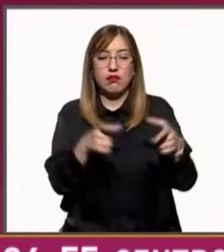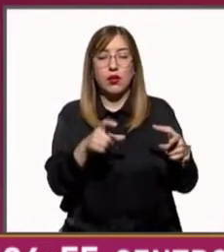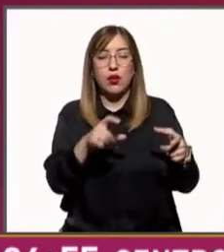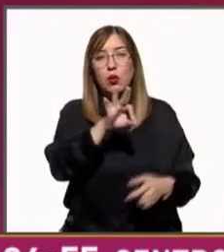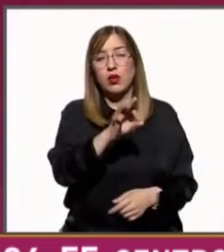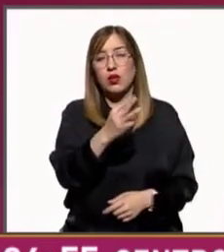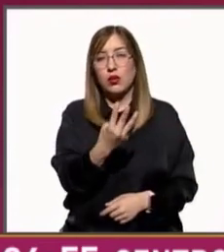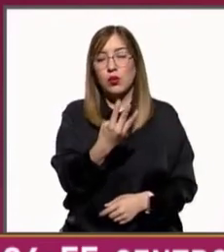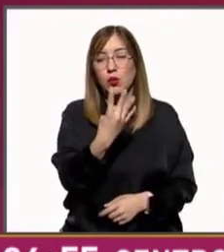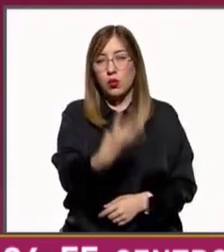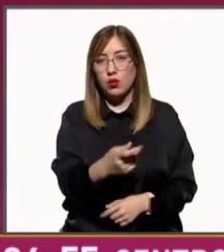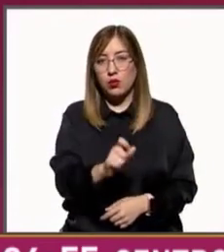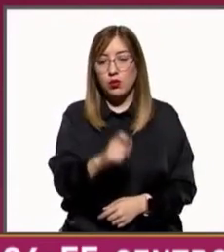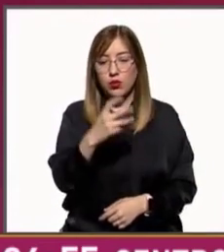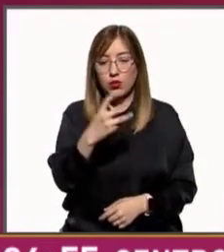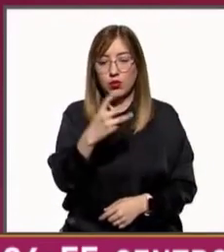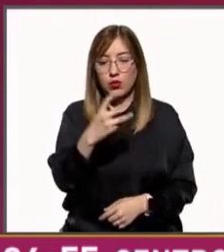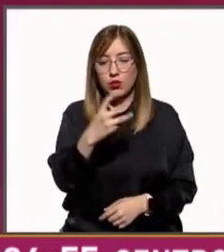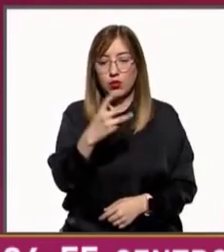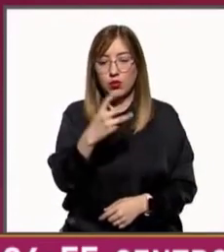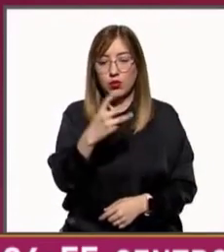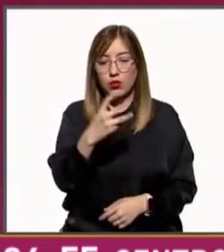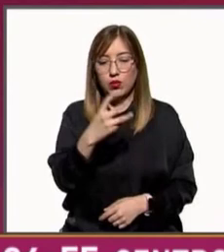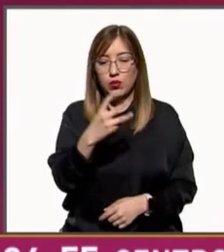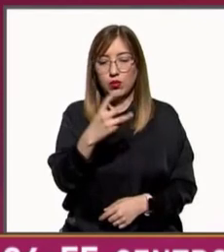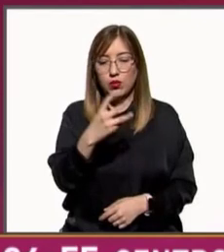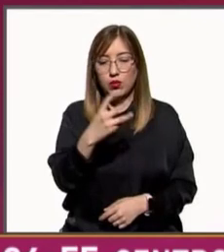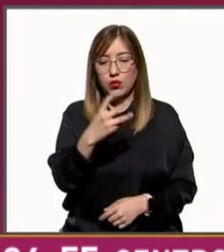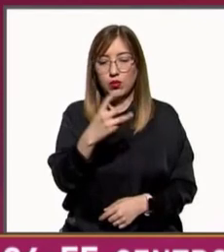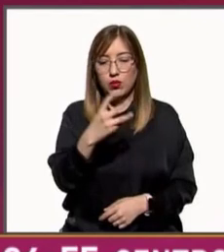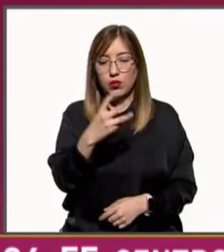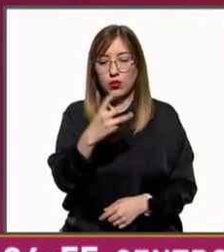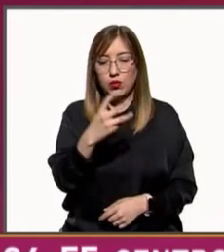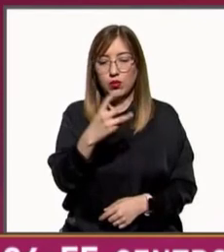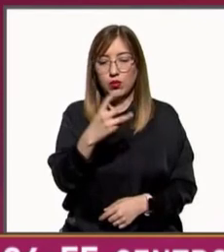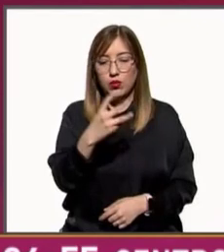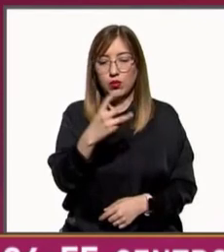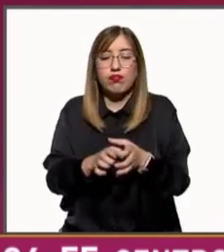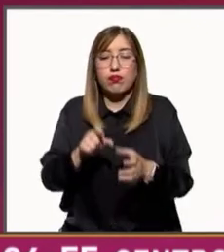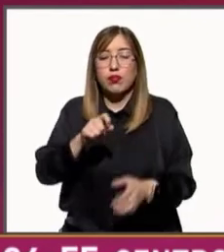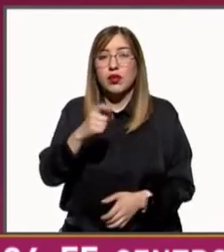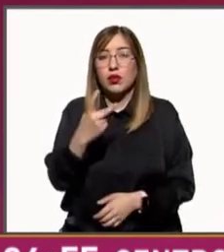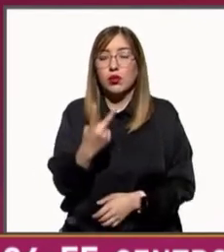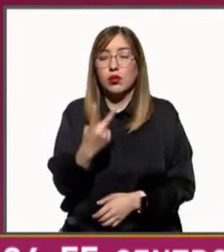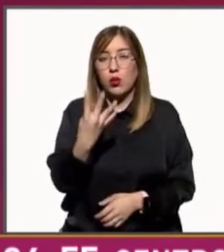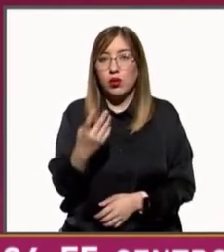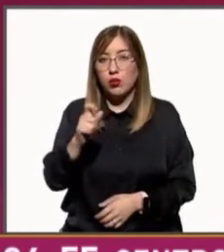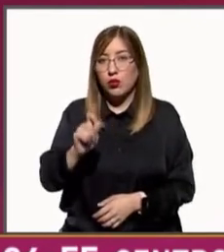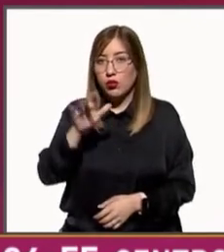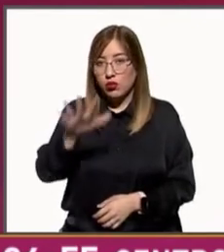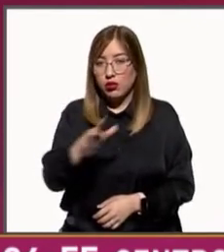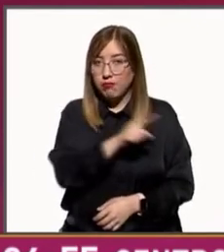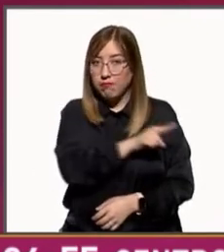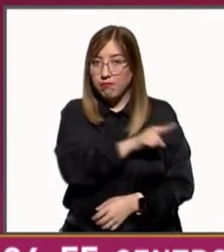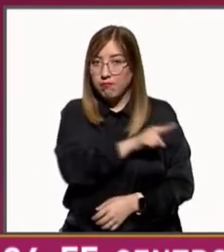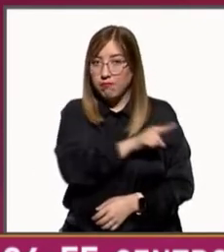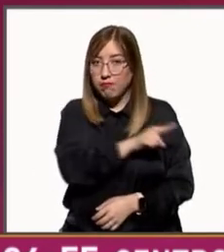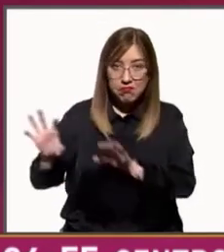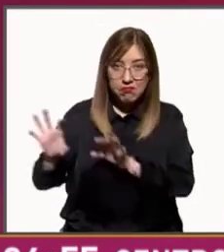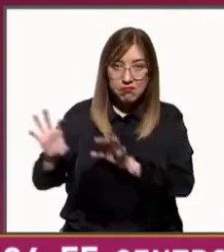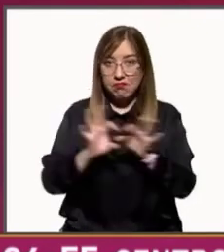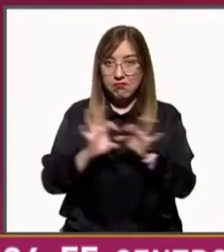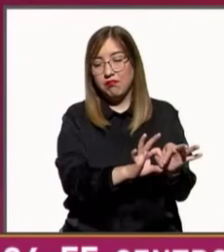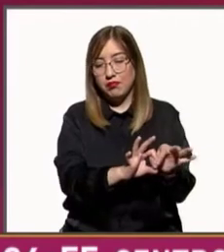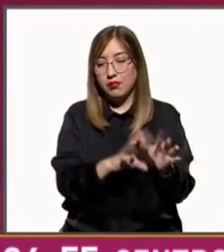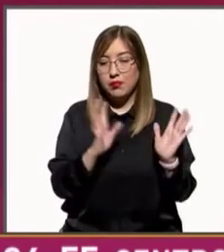44.3, la pequeña 30.6 y la micro 26.5. No sé si estén necesariamente correlacionado